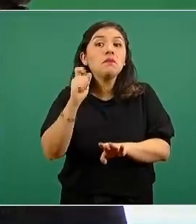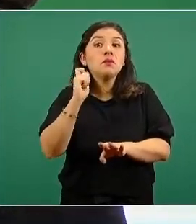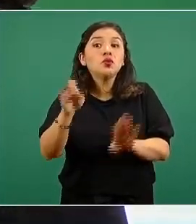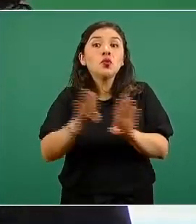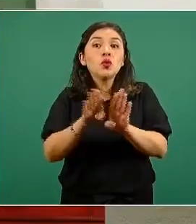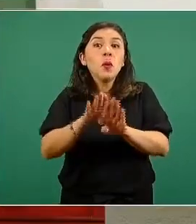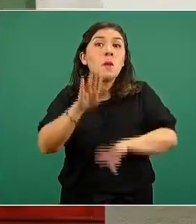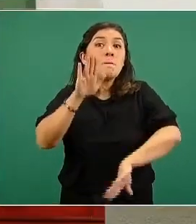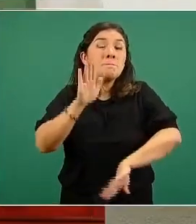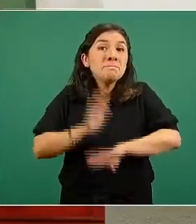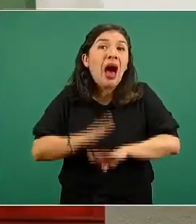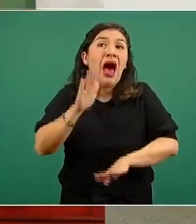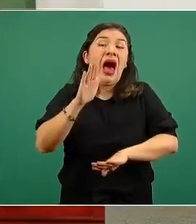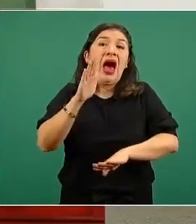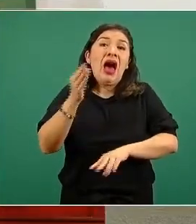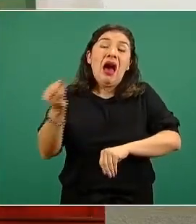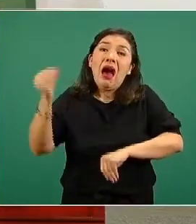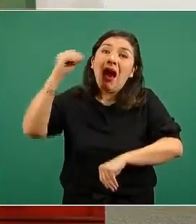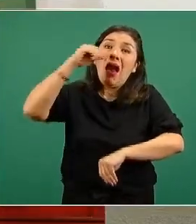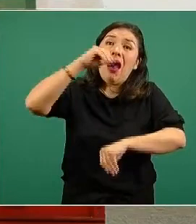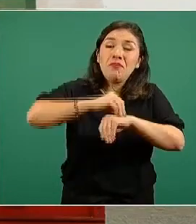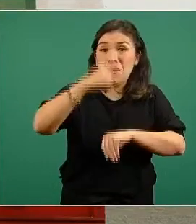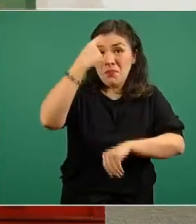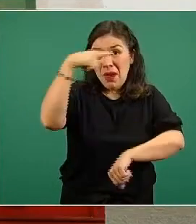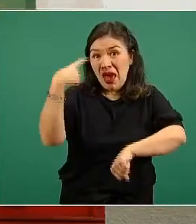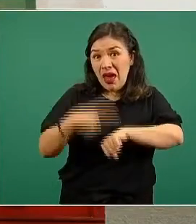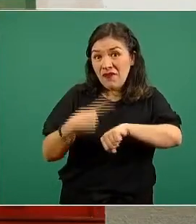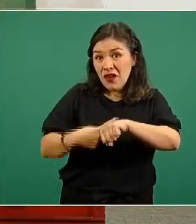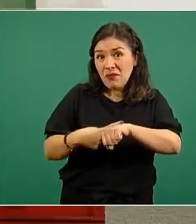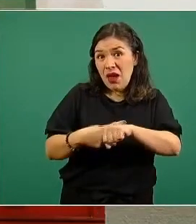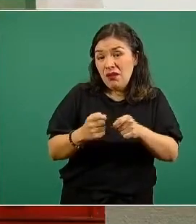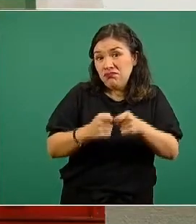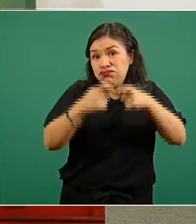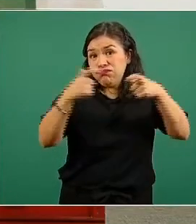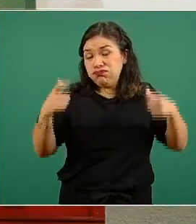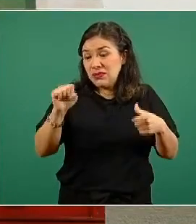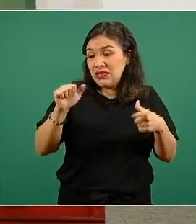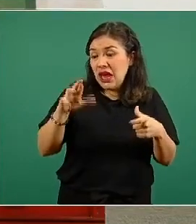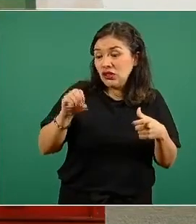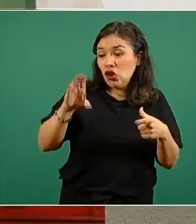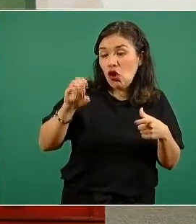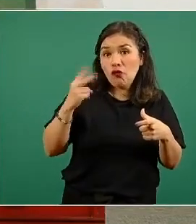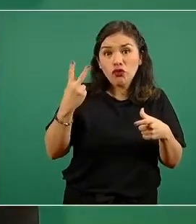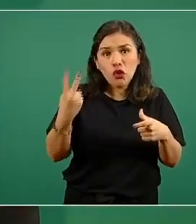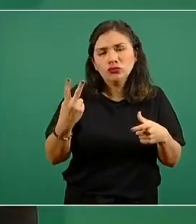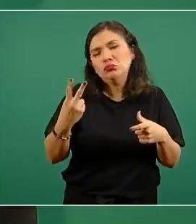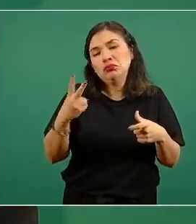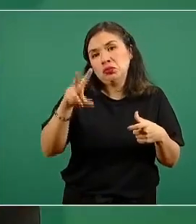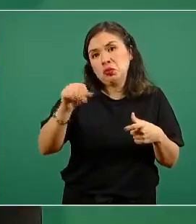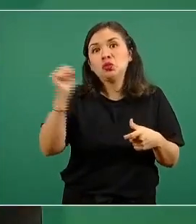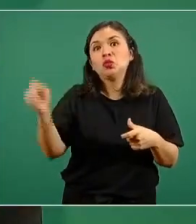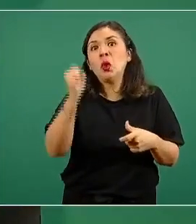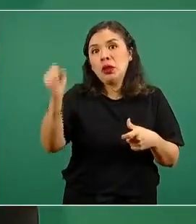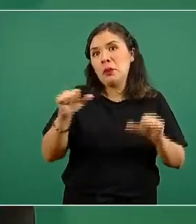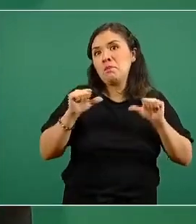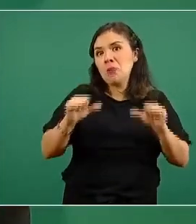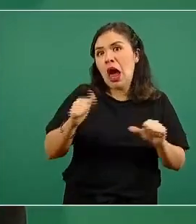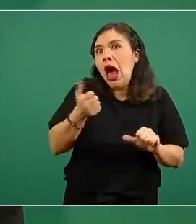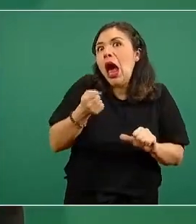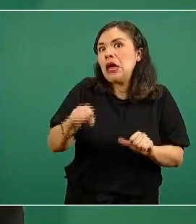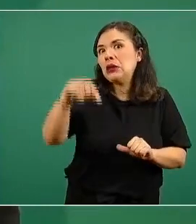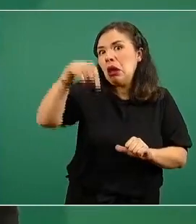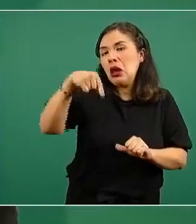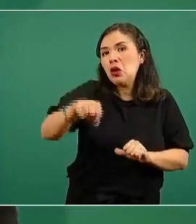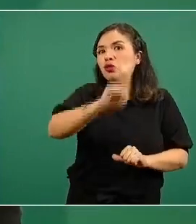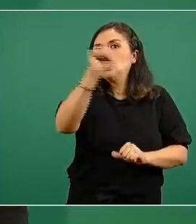una carga más a la epidemia que estamos viviendo del virus SARS-CoV-2. Afortunadamente, así se comportó en el